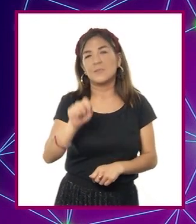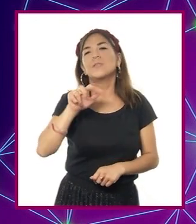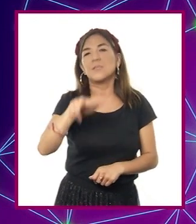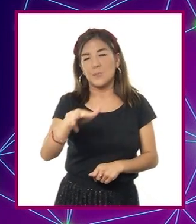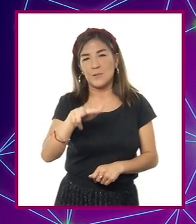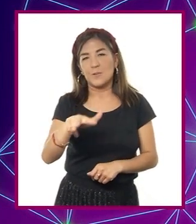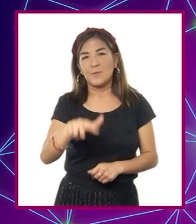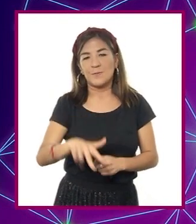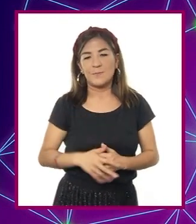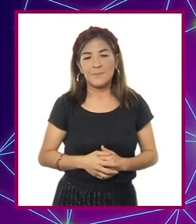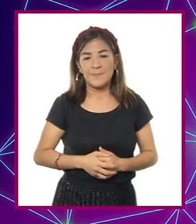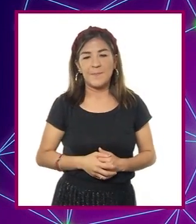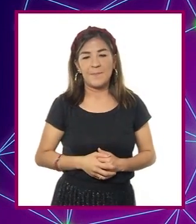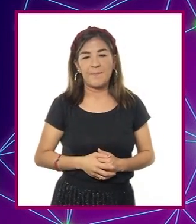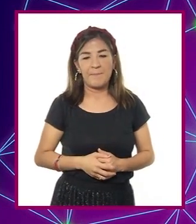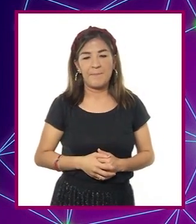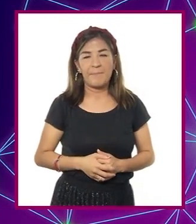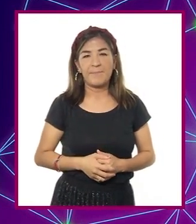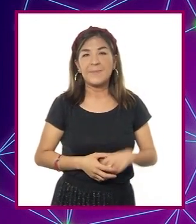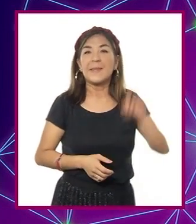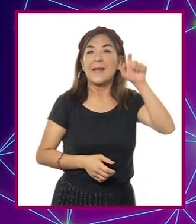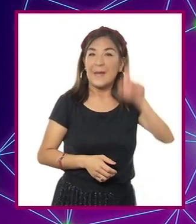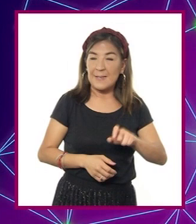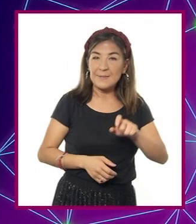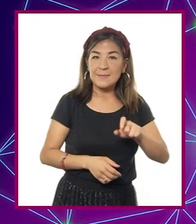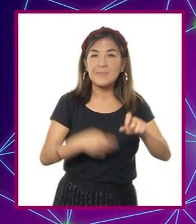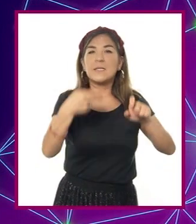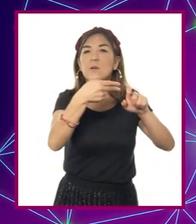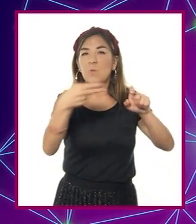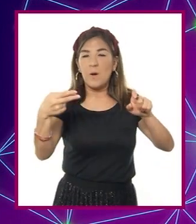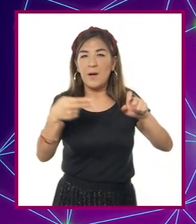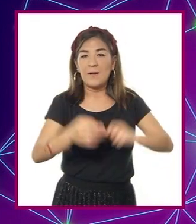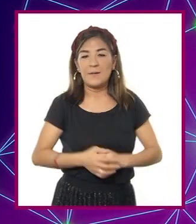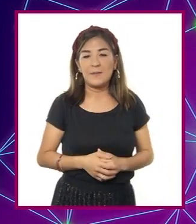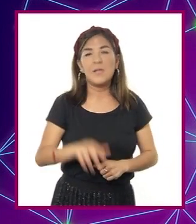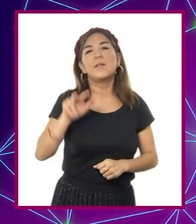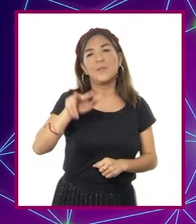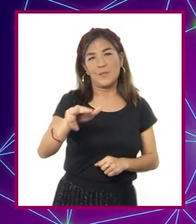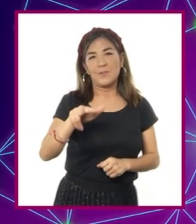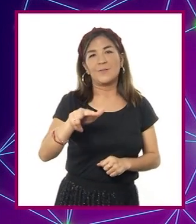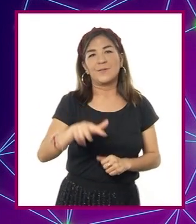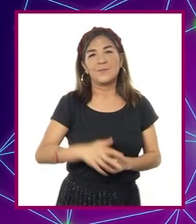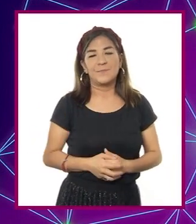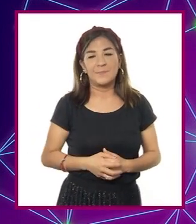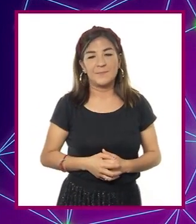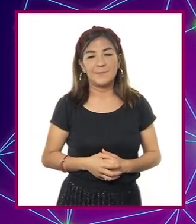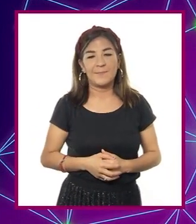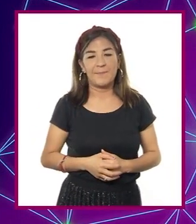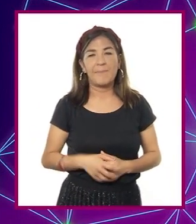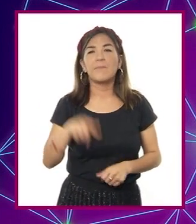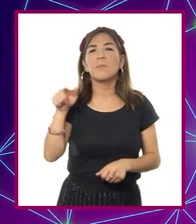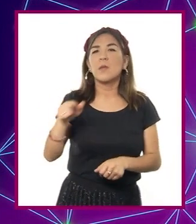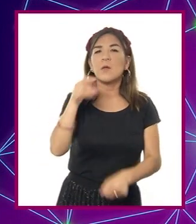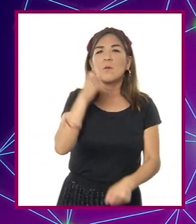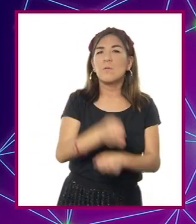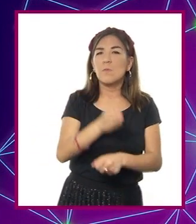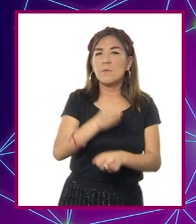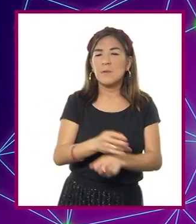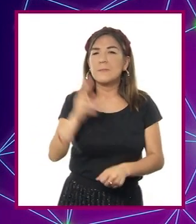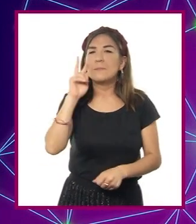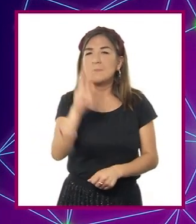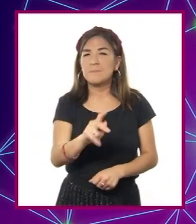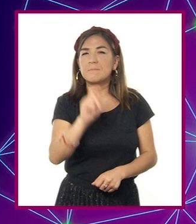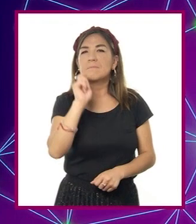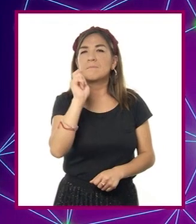18, por lo que X es igual a 18. En este caso, vemos